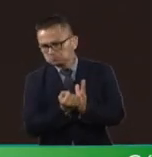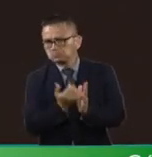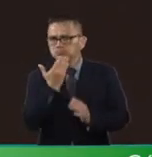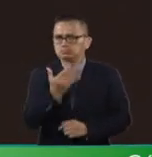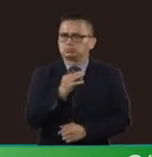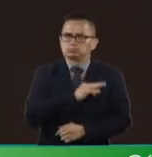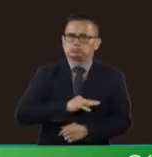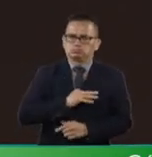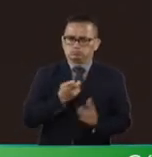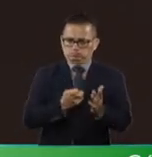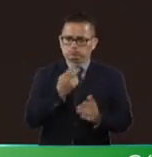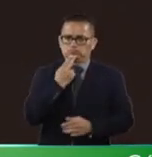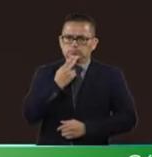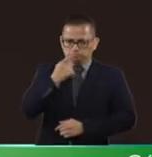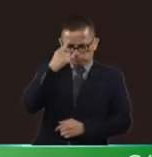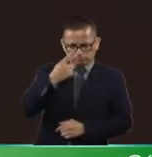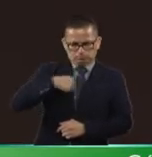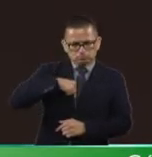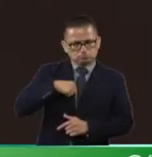adelante